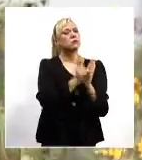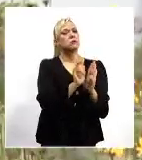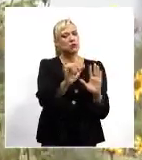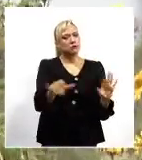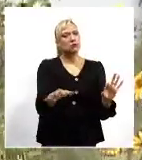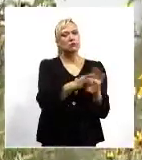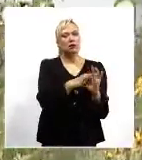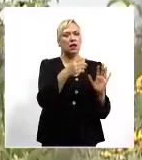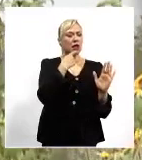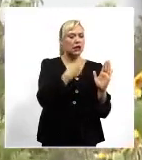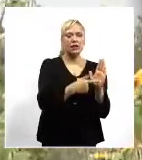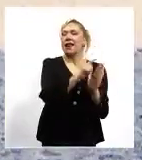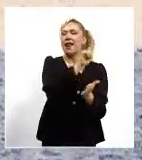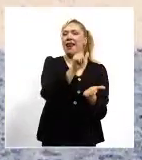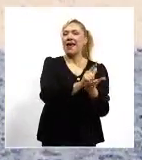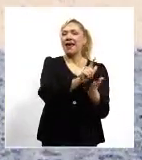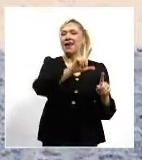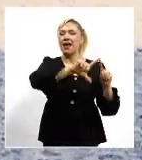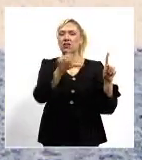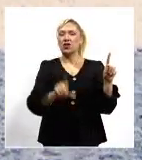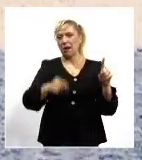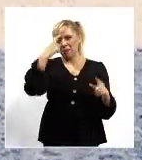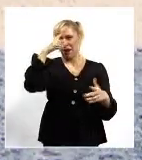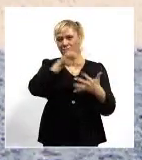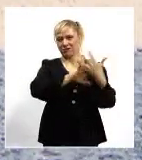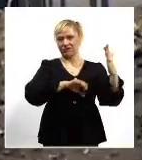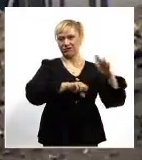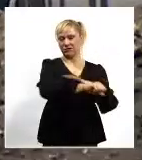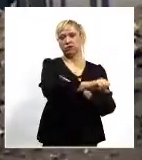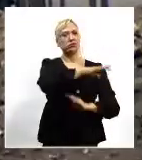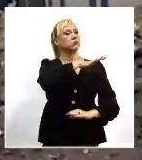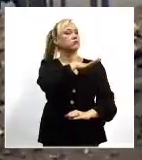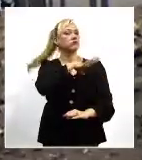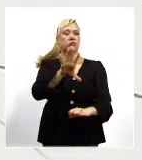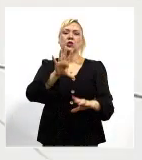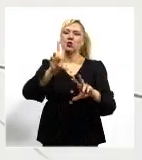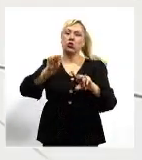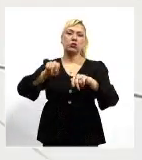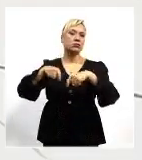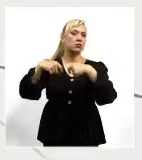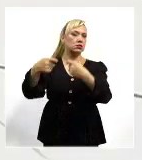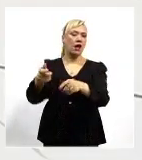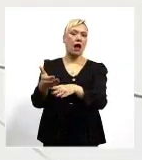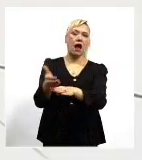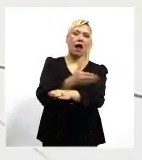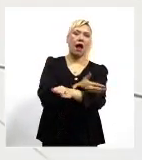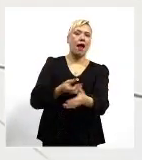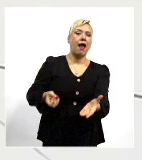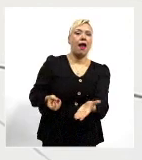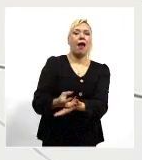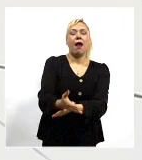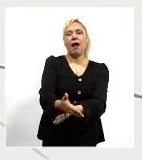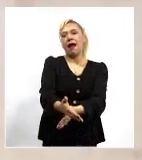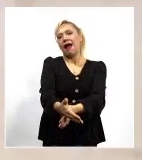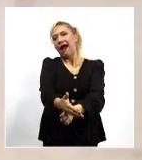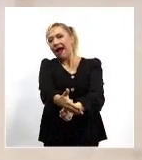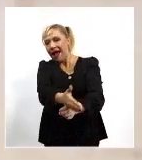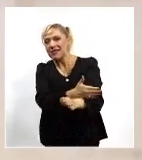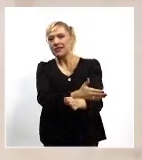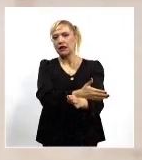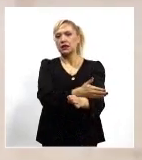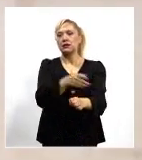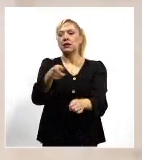la disposición de la Ley Nacional de Ejecución Penal que niegue el beneficio de la libertad anticipada a las personas sentenciadas